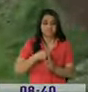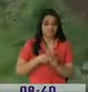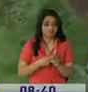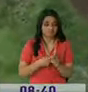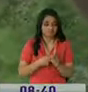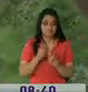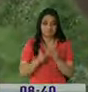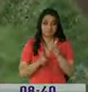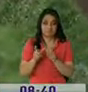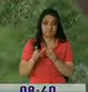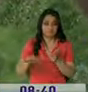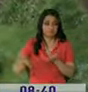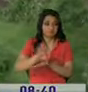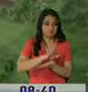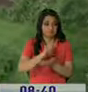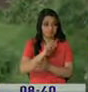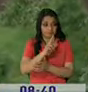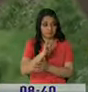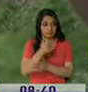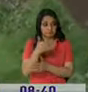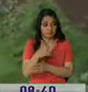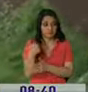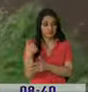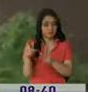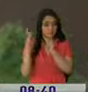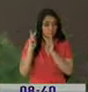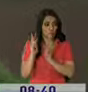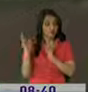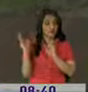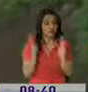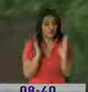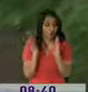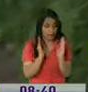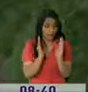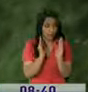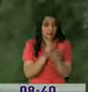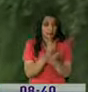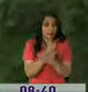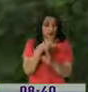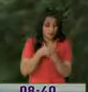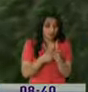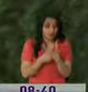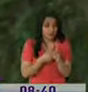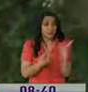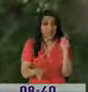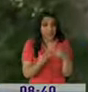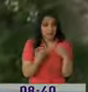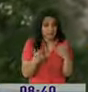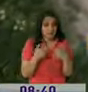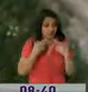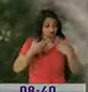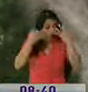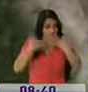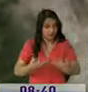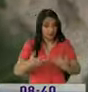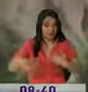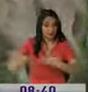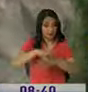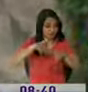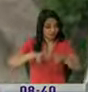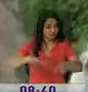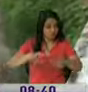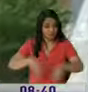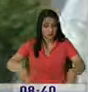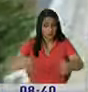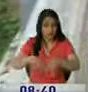los moradores de la Armenia 2 ya tendrán un puente Bailey, que este es un puente provisional, hasta ustedes conocer ya los resultados de los estudios